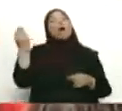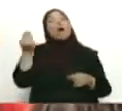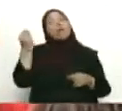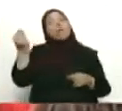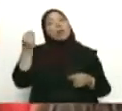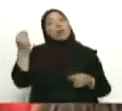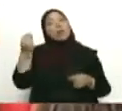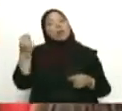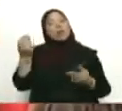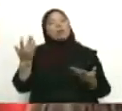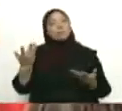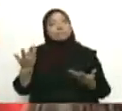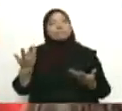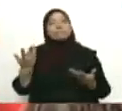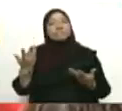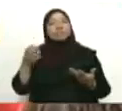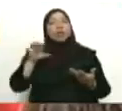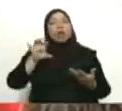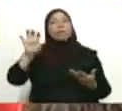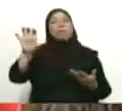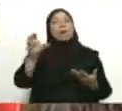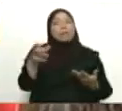muchachos por qué Porque